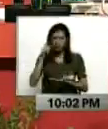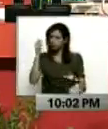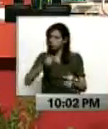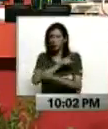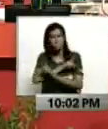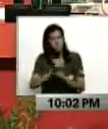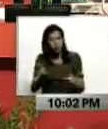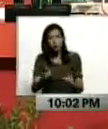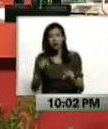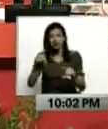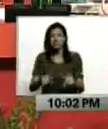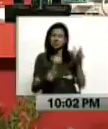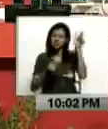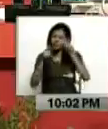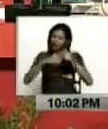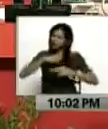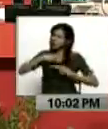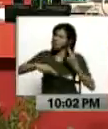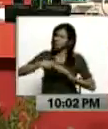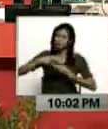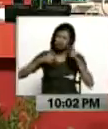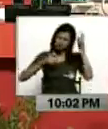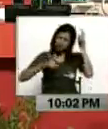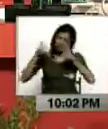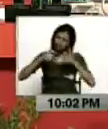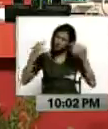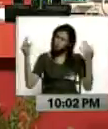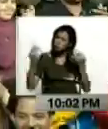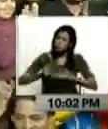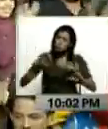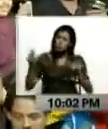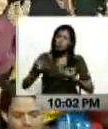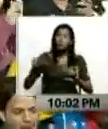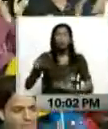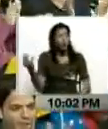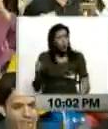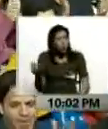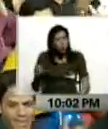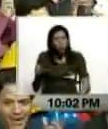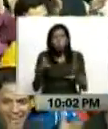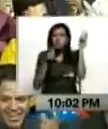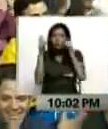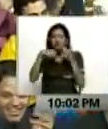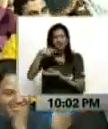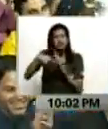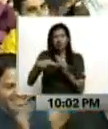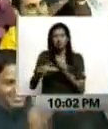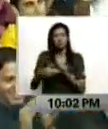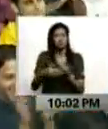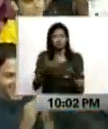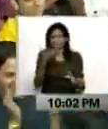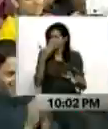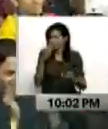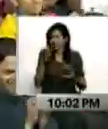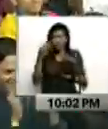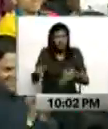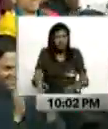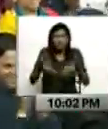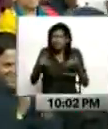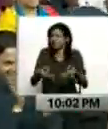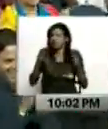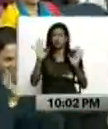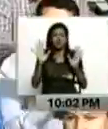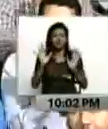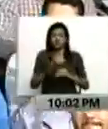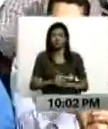no Este programa menos aquí Este programa es chavista recontra chavista radicalmente chavista hasta que la mar